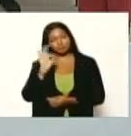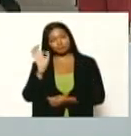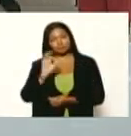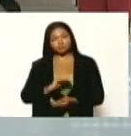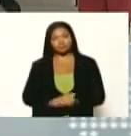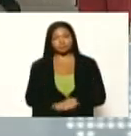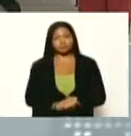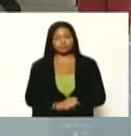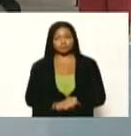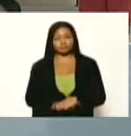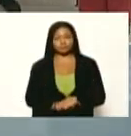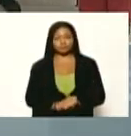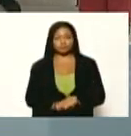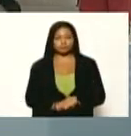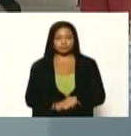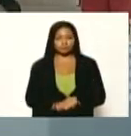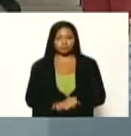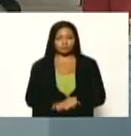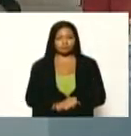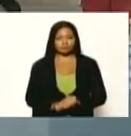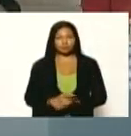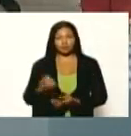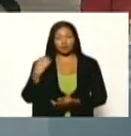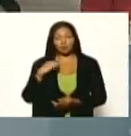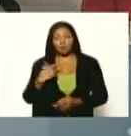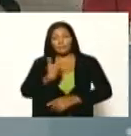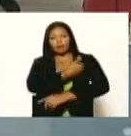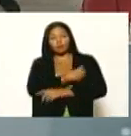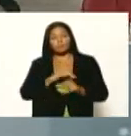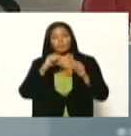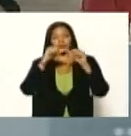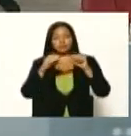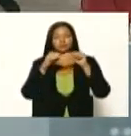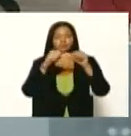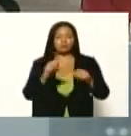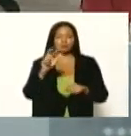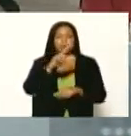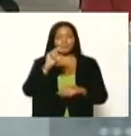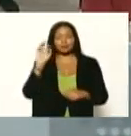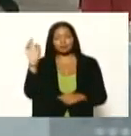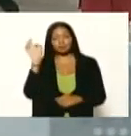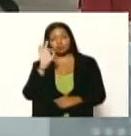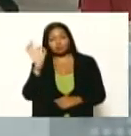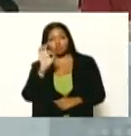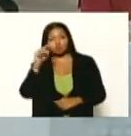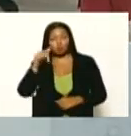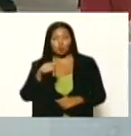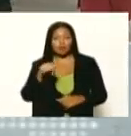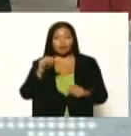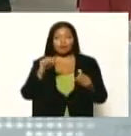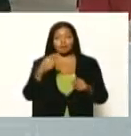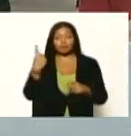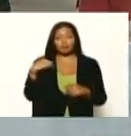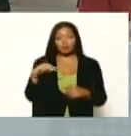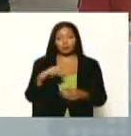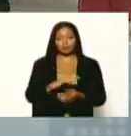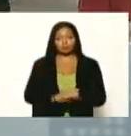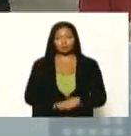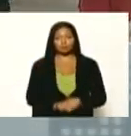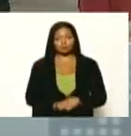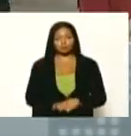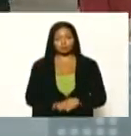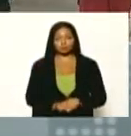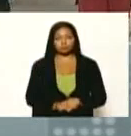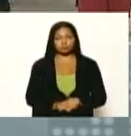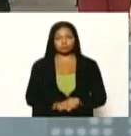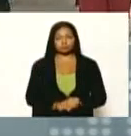dato. Tenemos vacunas para avanzar hasta el 20% de la población ya hoy en existencia. Y entre